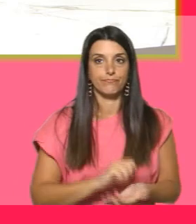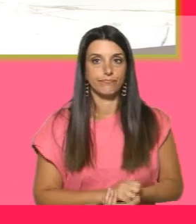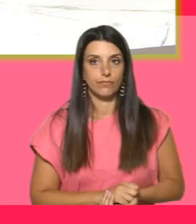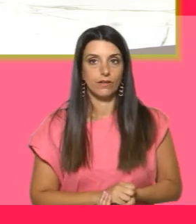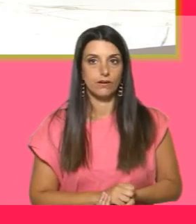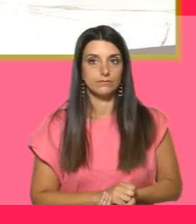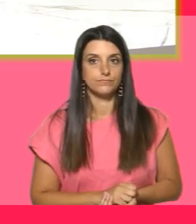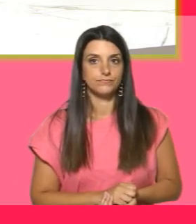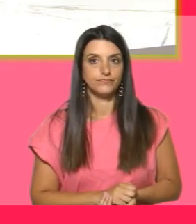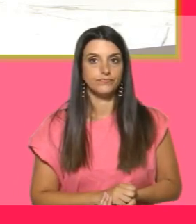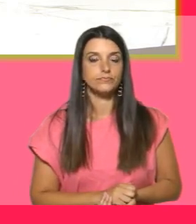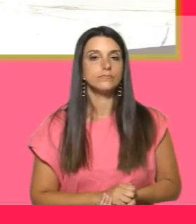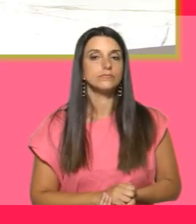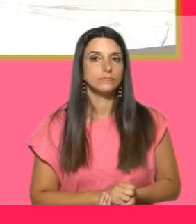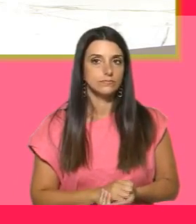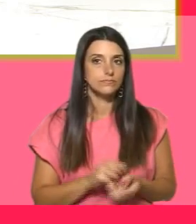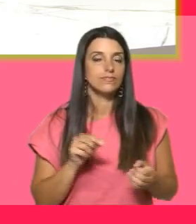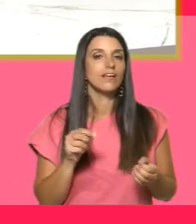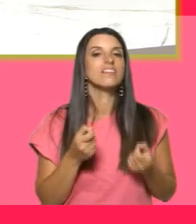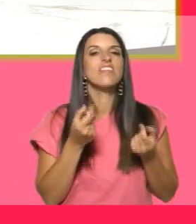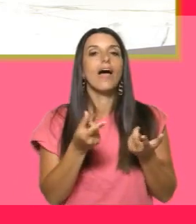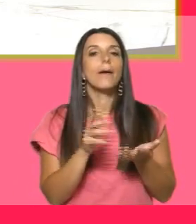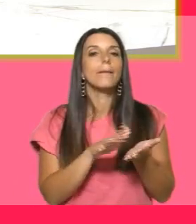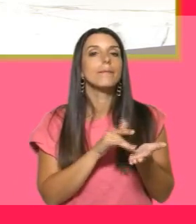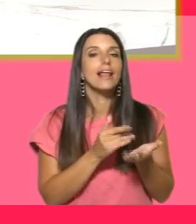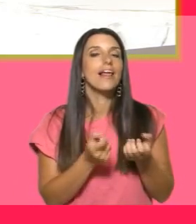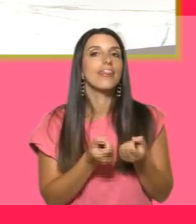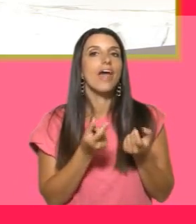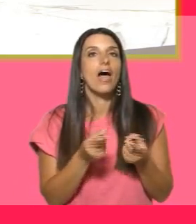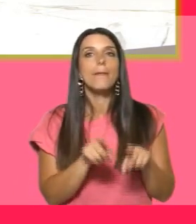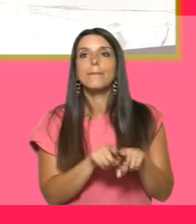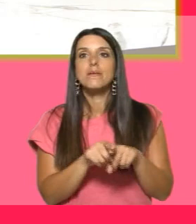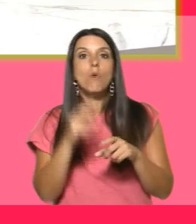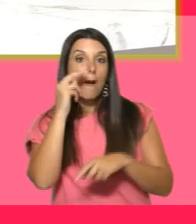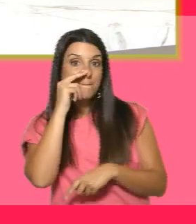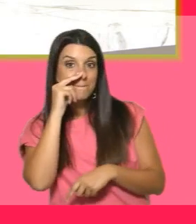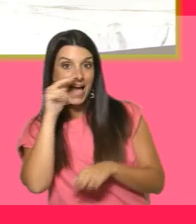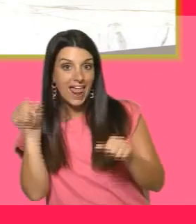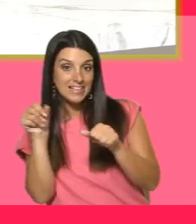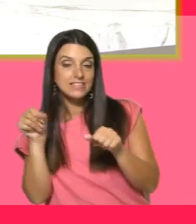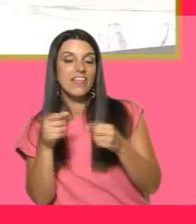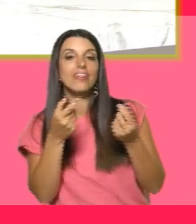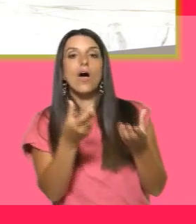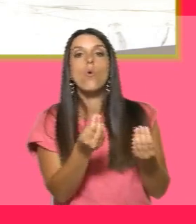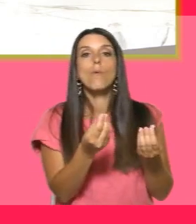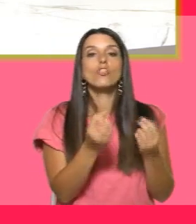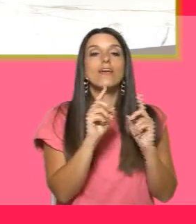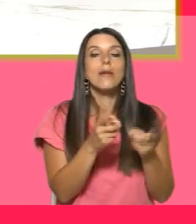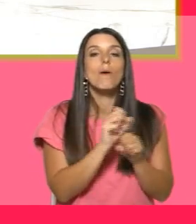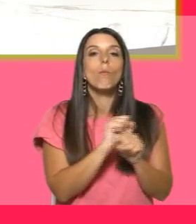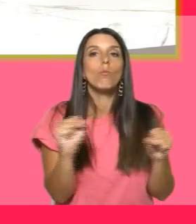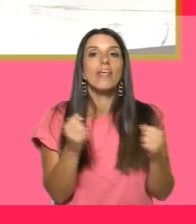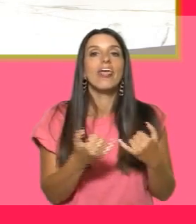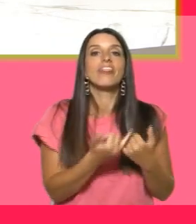Ahí vamos para adentro con la miel. ¿Qué nos va a permitir la miel? Así como cuando hacemos panes, nos va a dar humedad y nos va a ayudar para